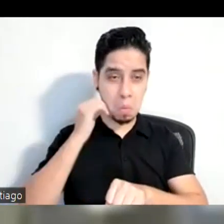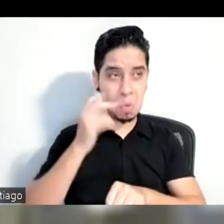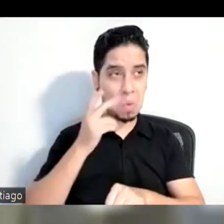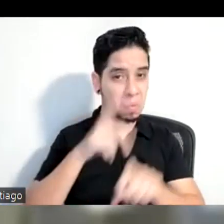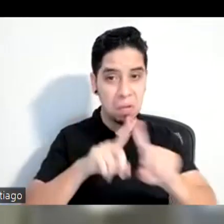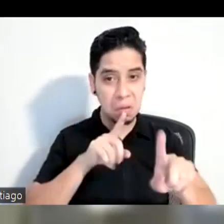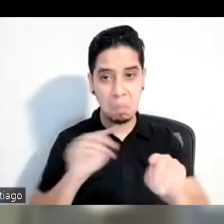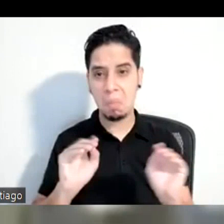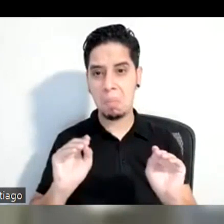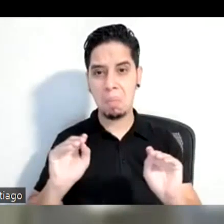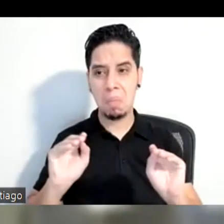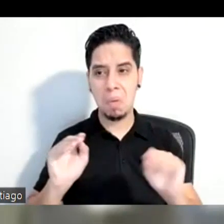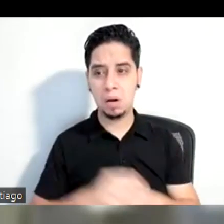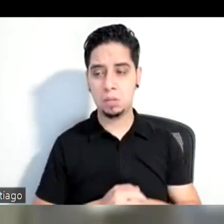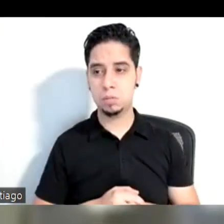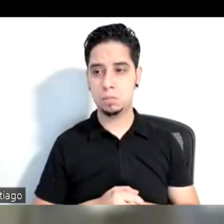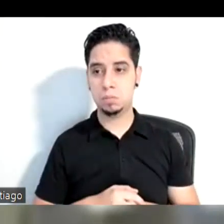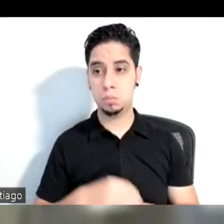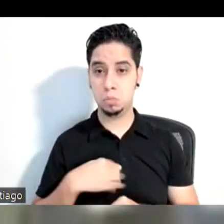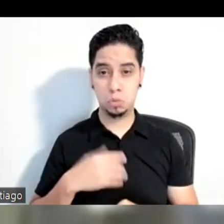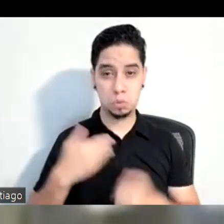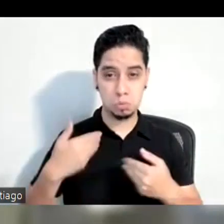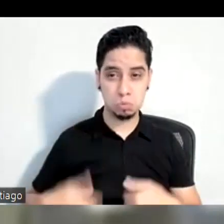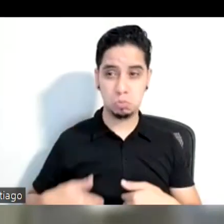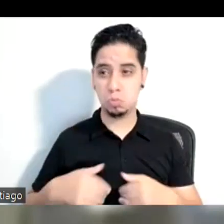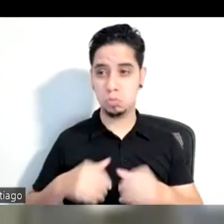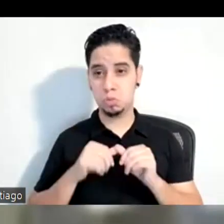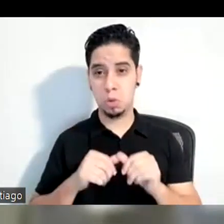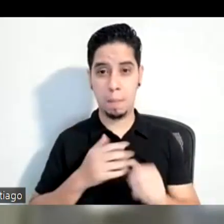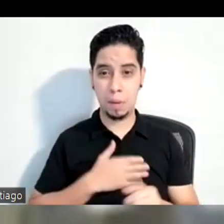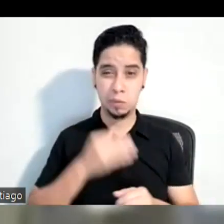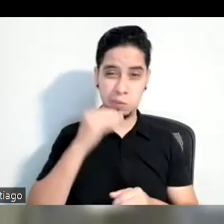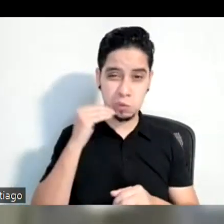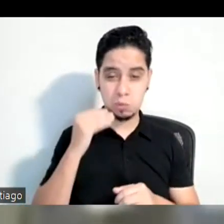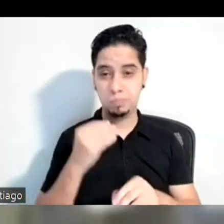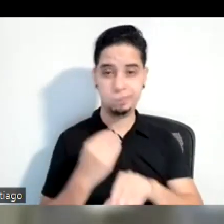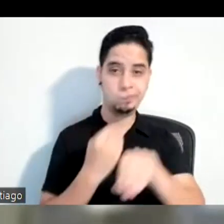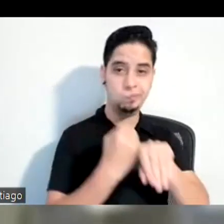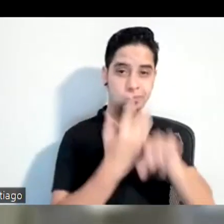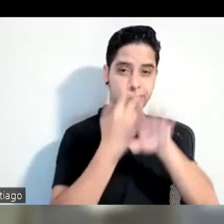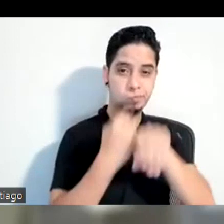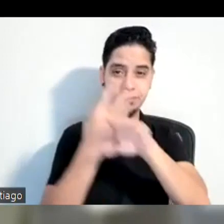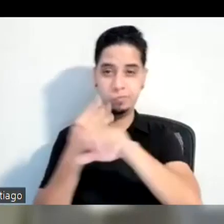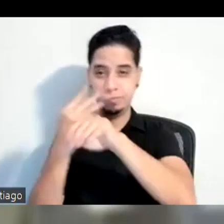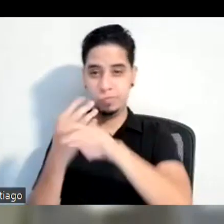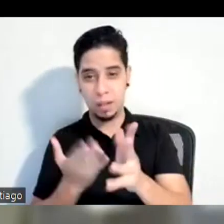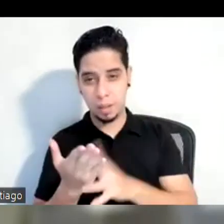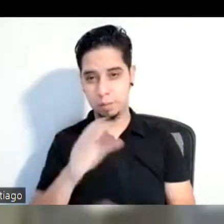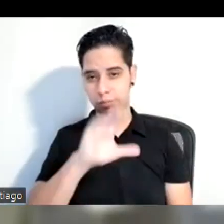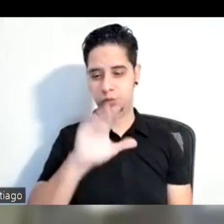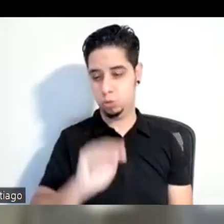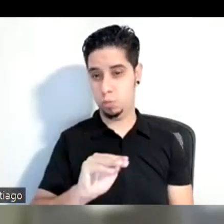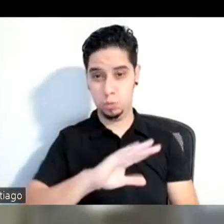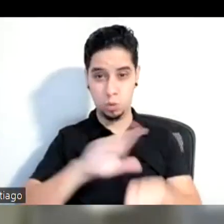puedo decir que yo pues sigo desde mi casa transmitiendo en vivo, metido en Zoom casi todo